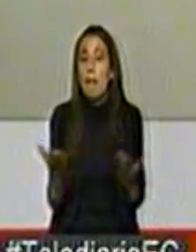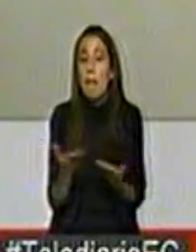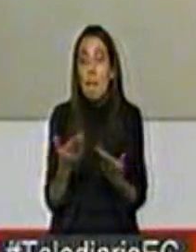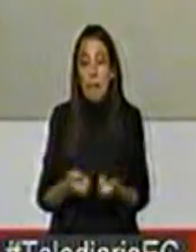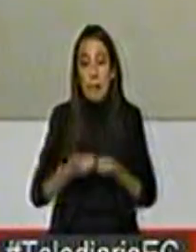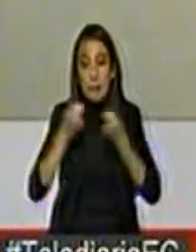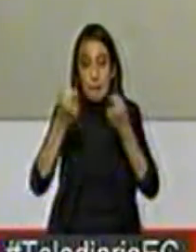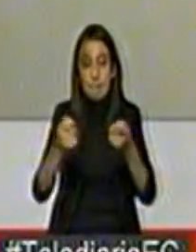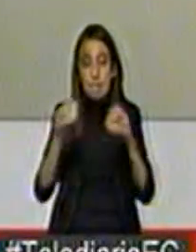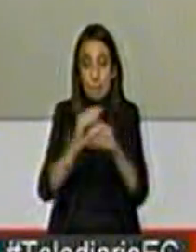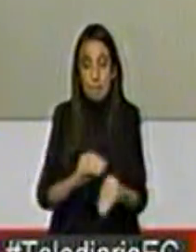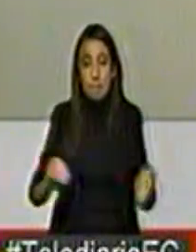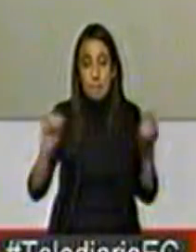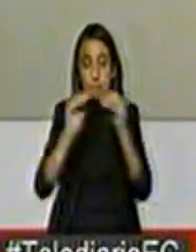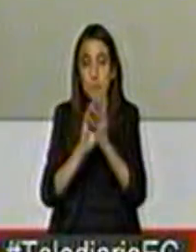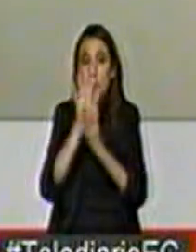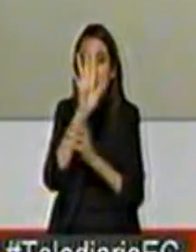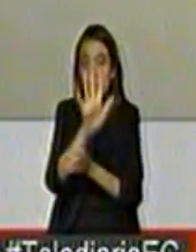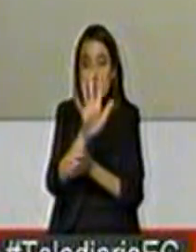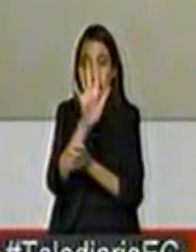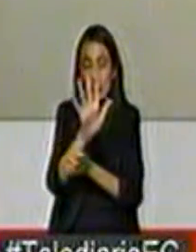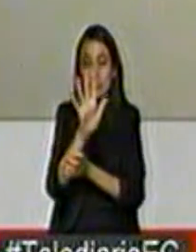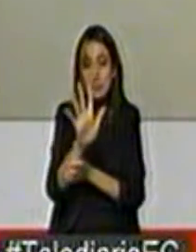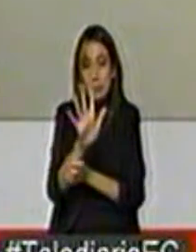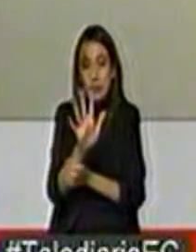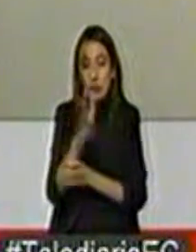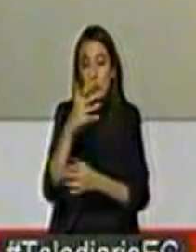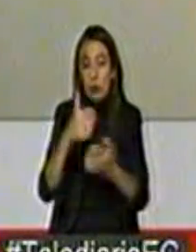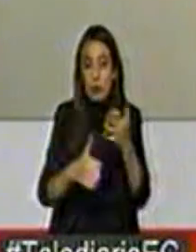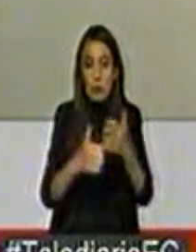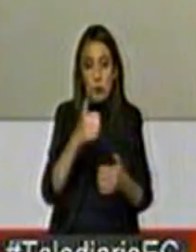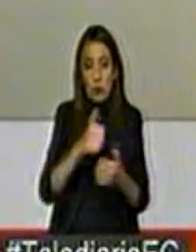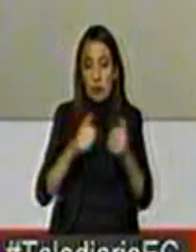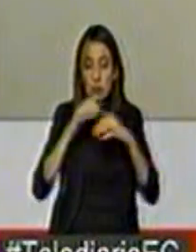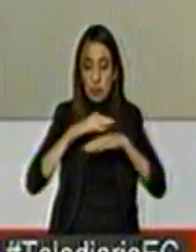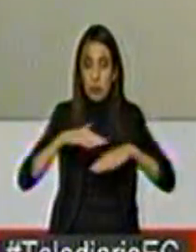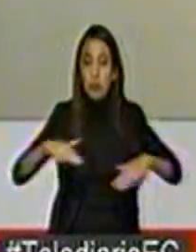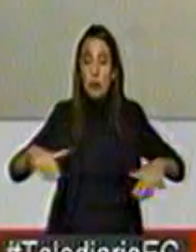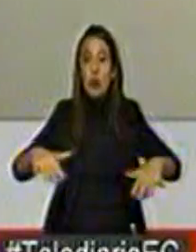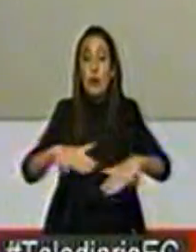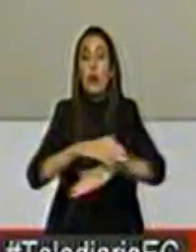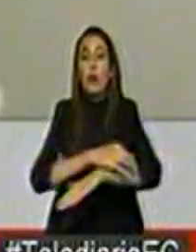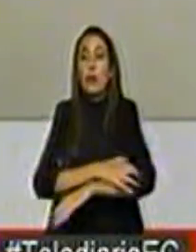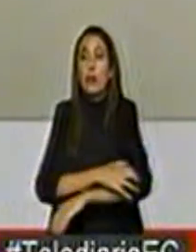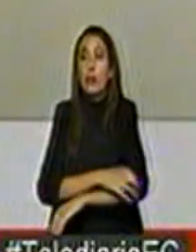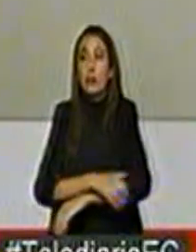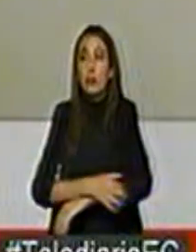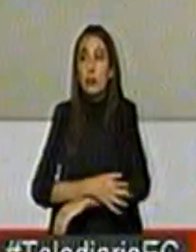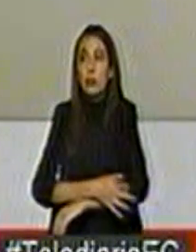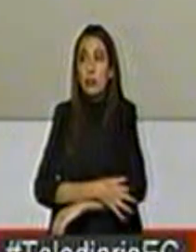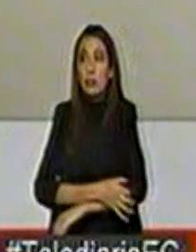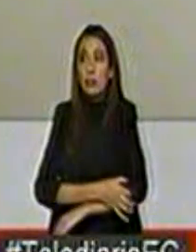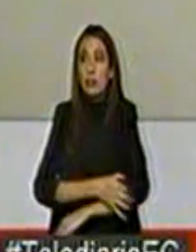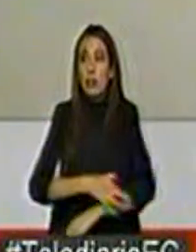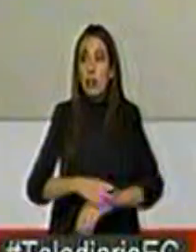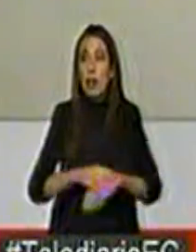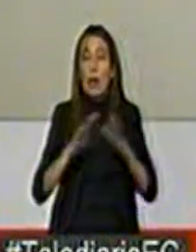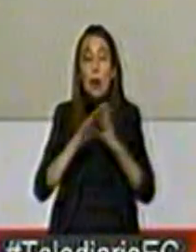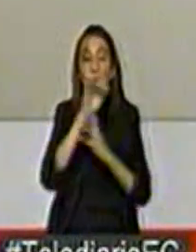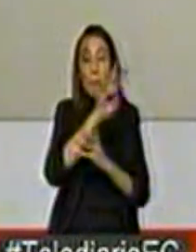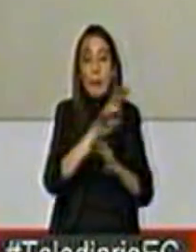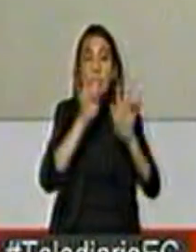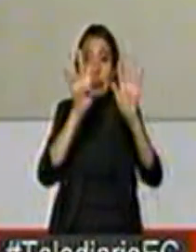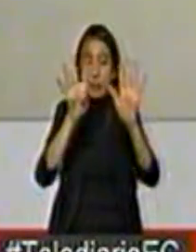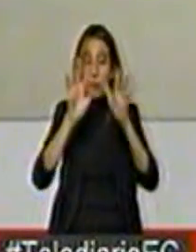que de las 5 causas que ya han sido puestas en consideración de esta procesada, el día 29